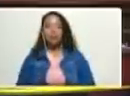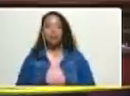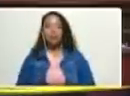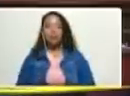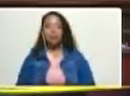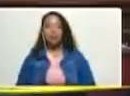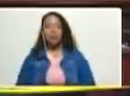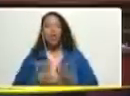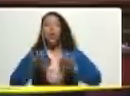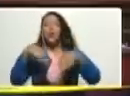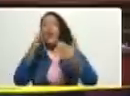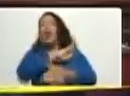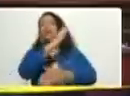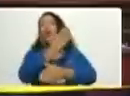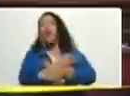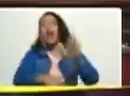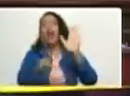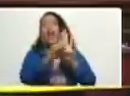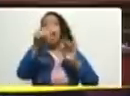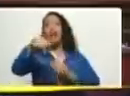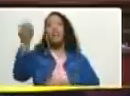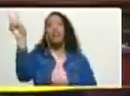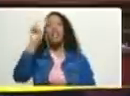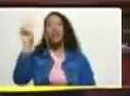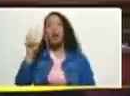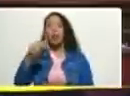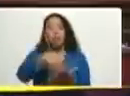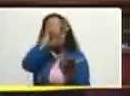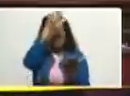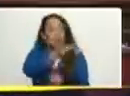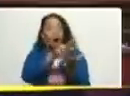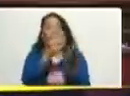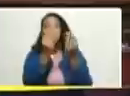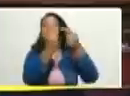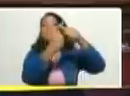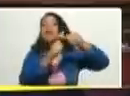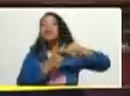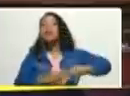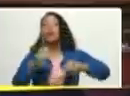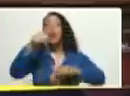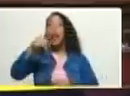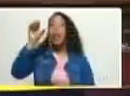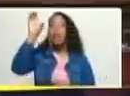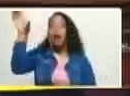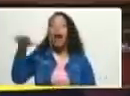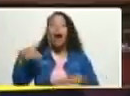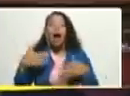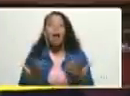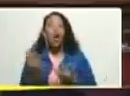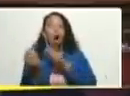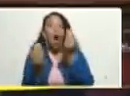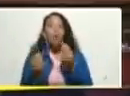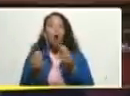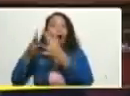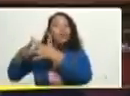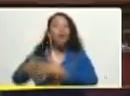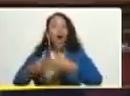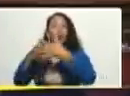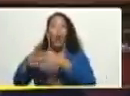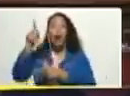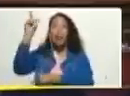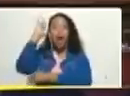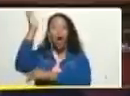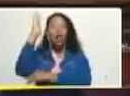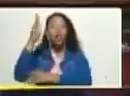¿Cuál es el poder legislativo en Venezuela que aprueba el presupuesto de la nación? Como en Estados Unidos el Congreso aprueba